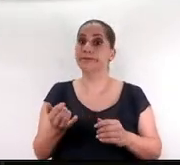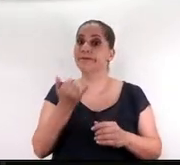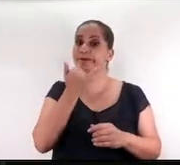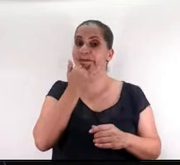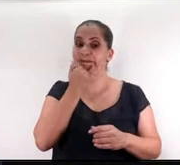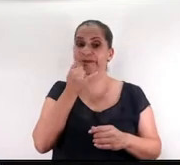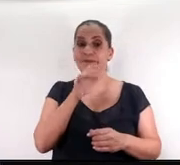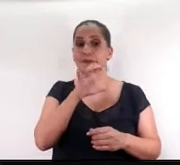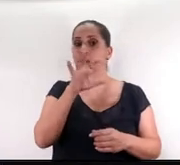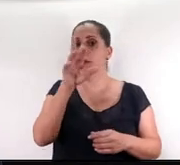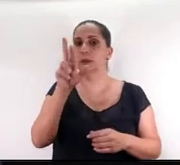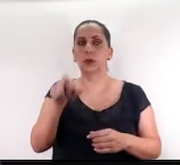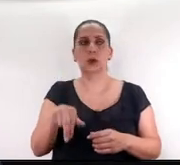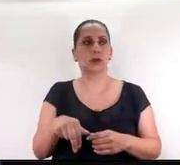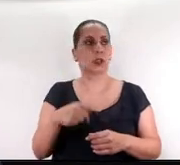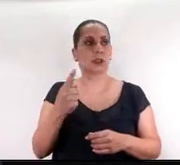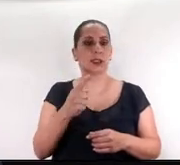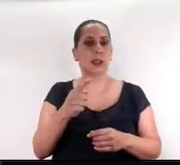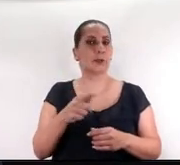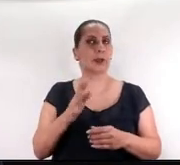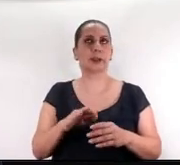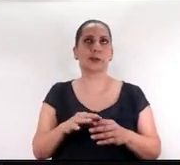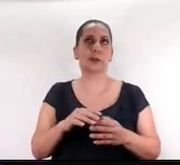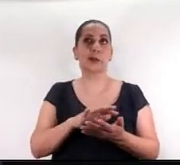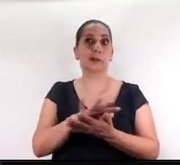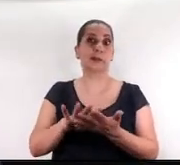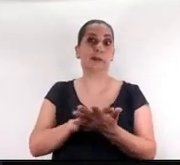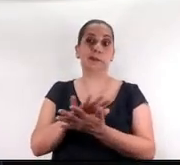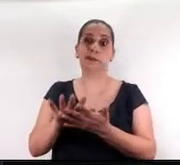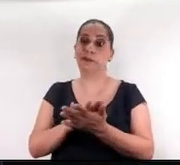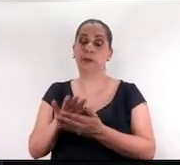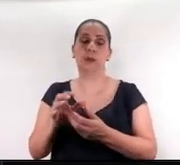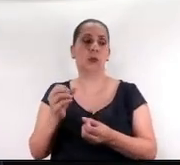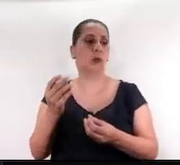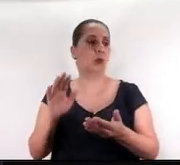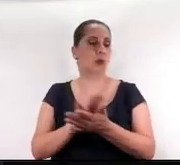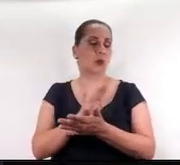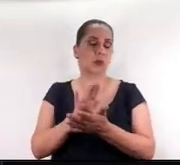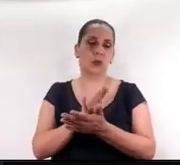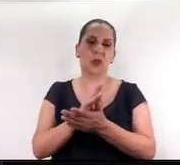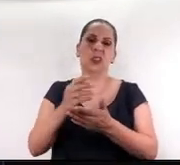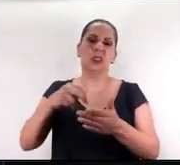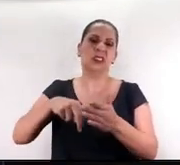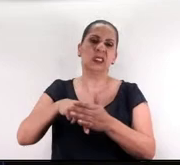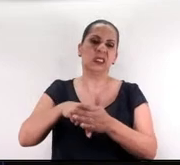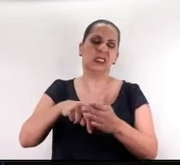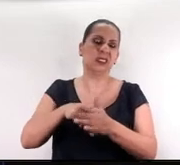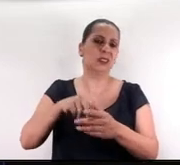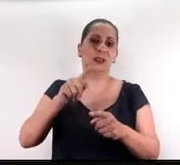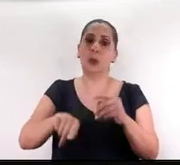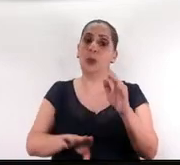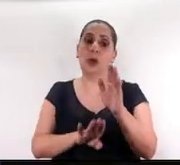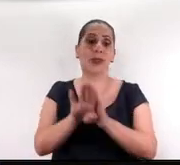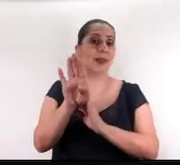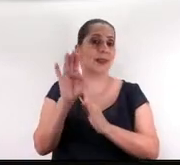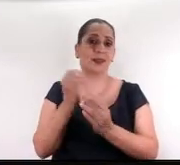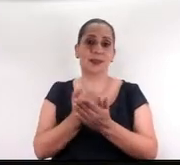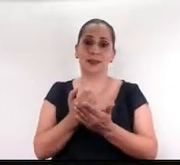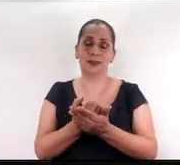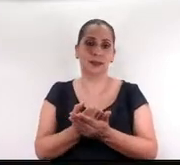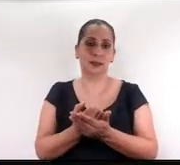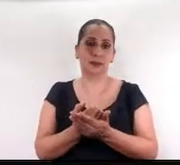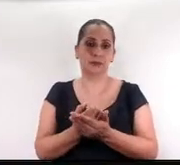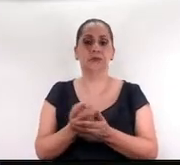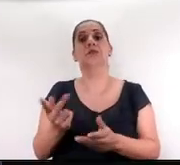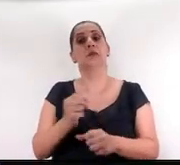Rica, la maraña de trabas y procedimientos impide ese crecimiento económico. El tema de la seguridad jurídica